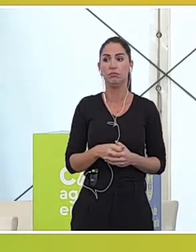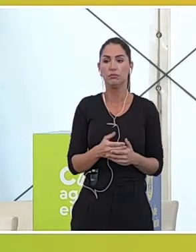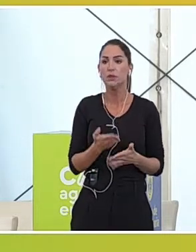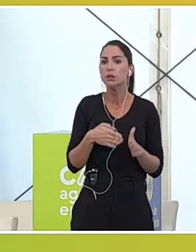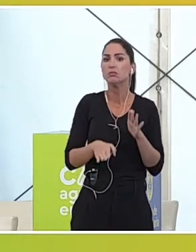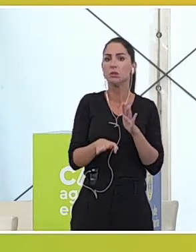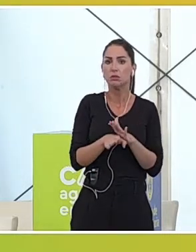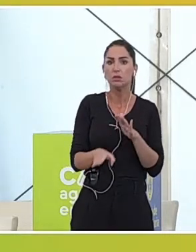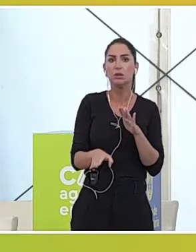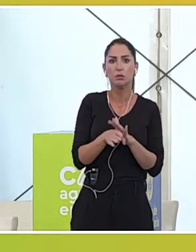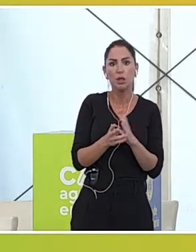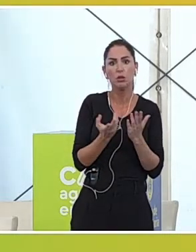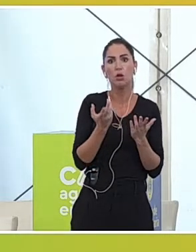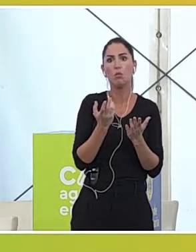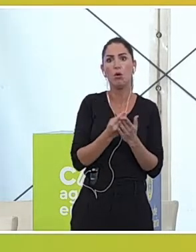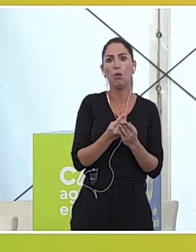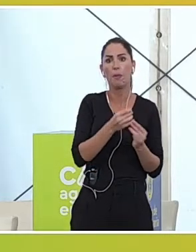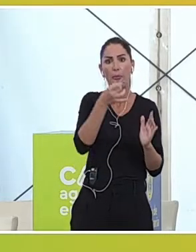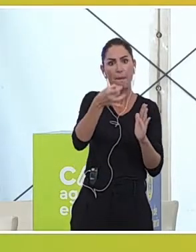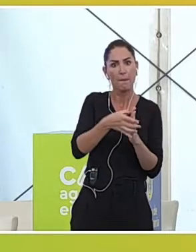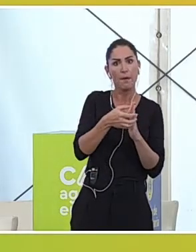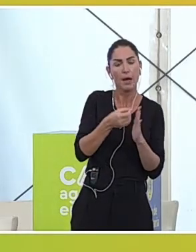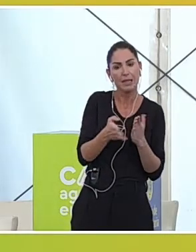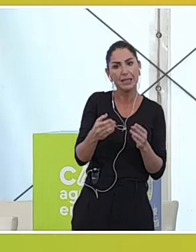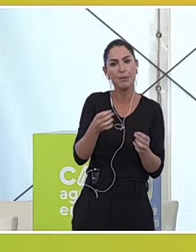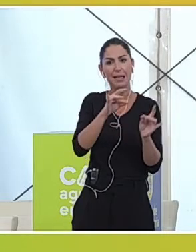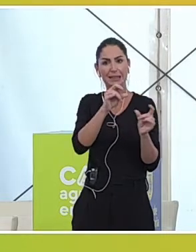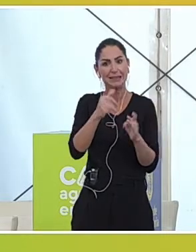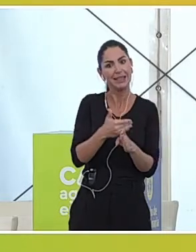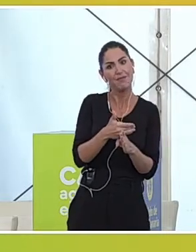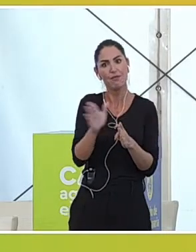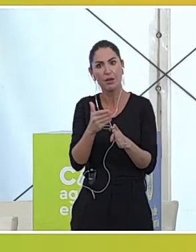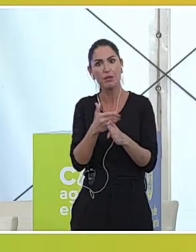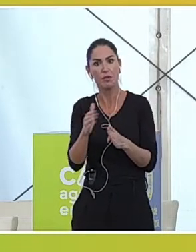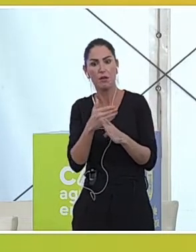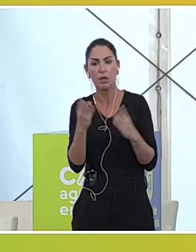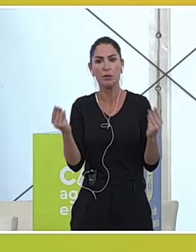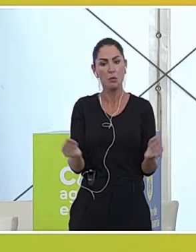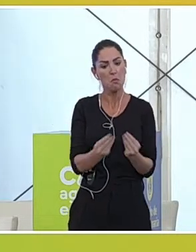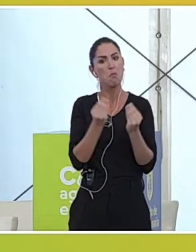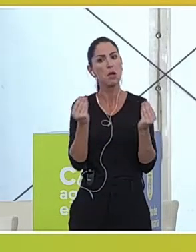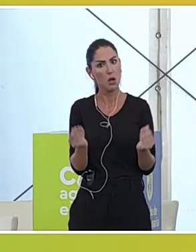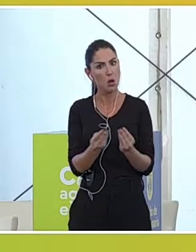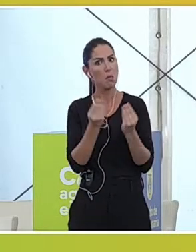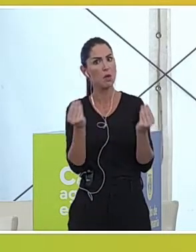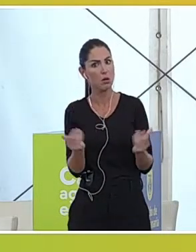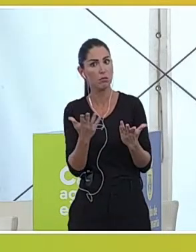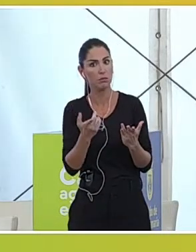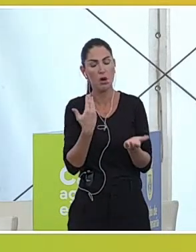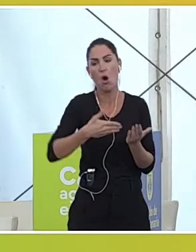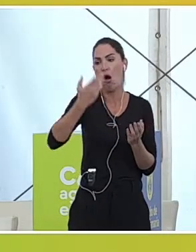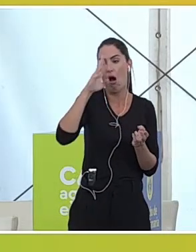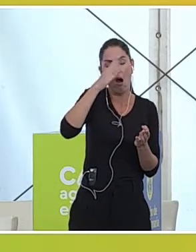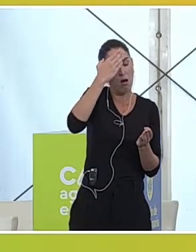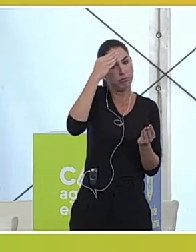optimizando y consiguiendo una mayor eficiencia en la desalación, que es nuestro objetivo. Olvidar aquellos comienzos iniciales que